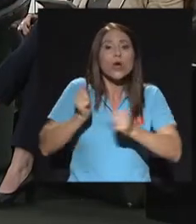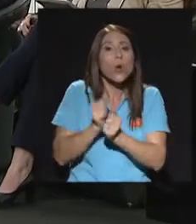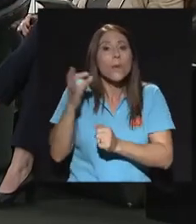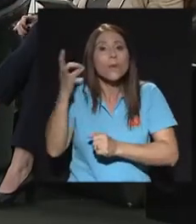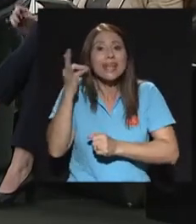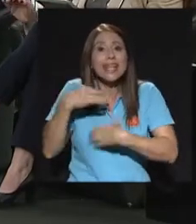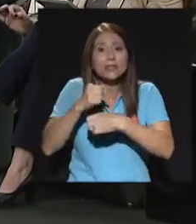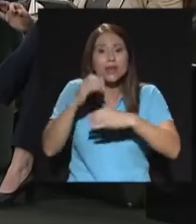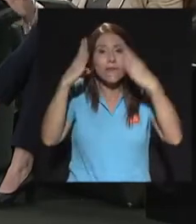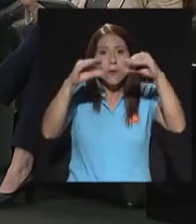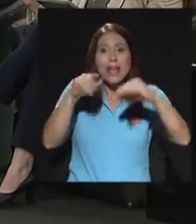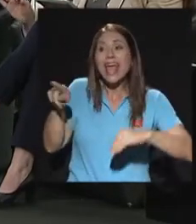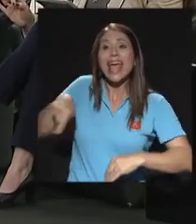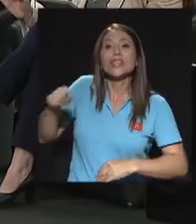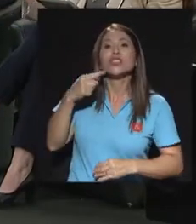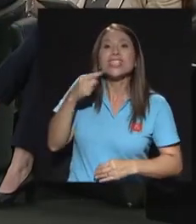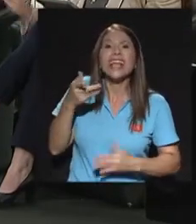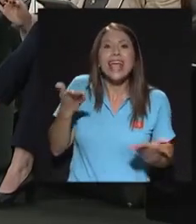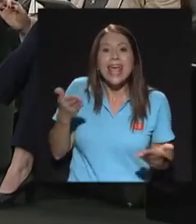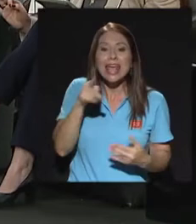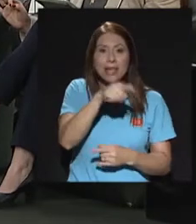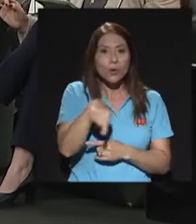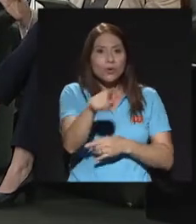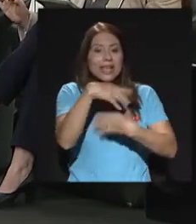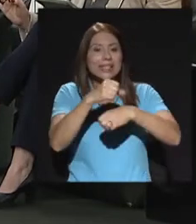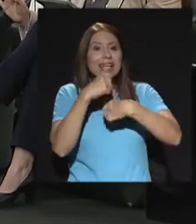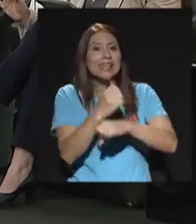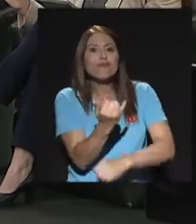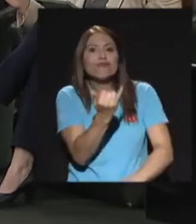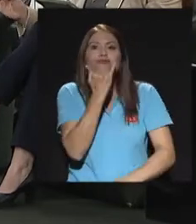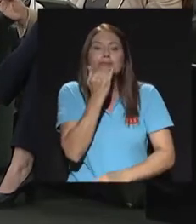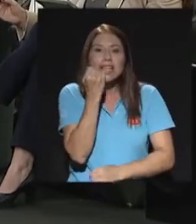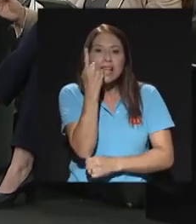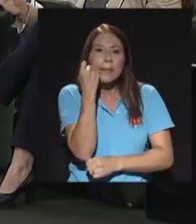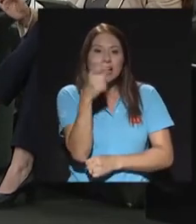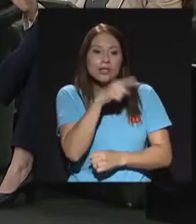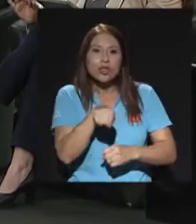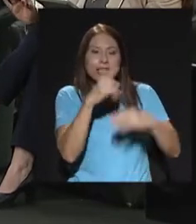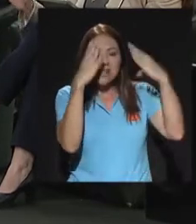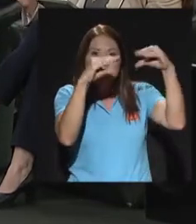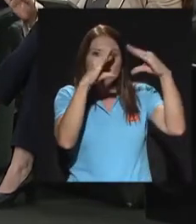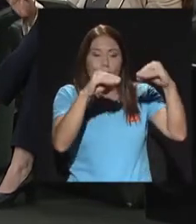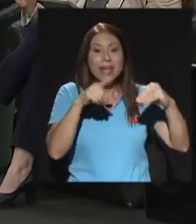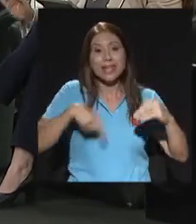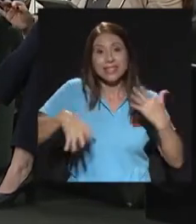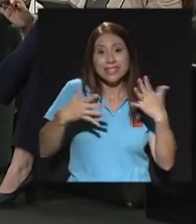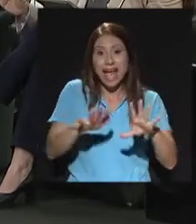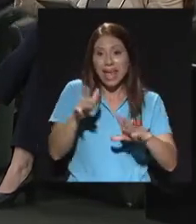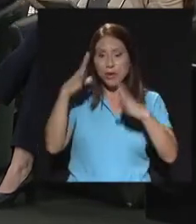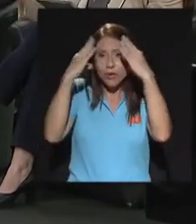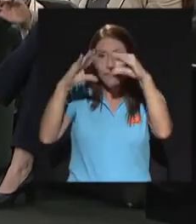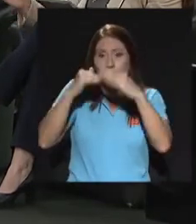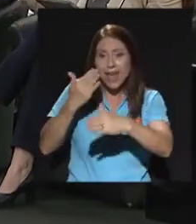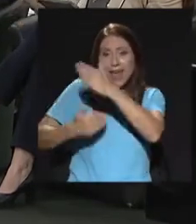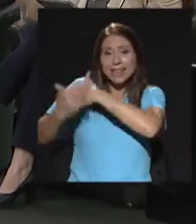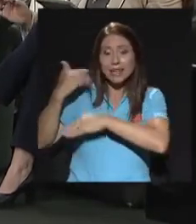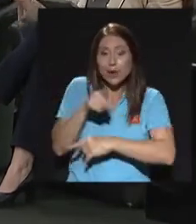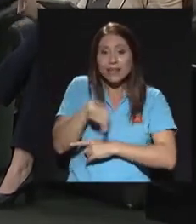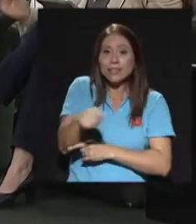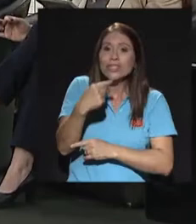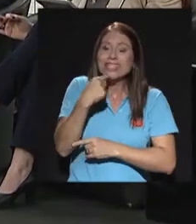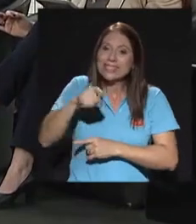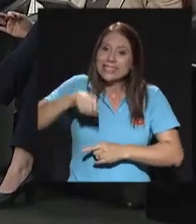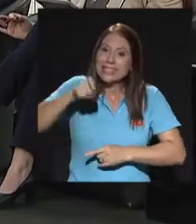dicen ellos? Que ustedes están haciendo una interpretación errónea de ese informe. Que ellos en un informe anterior dijeron claramente que se requiere una